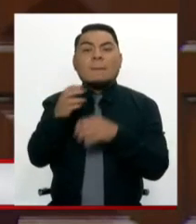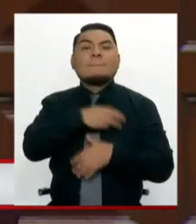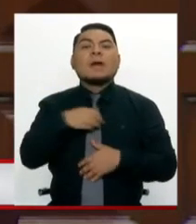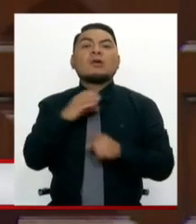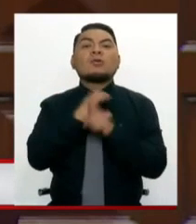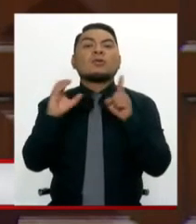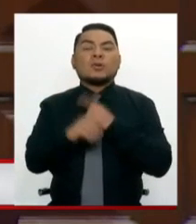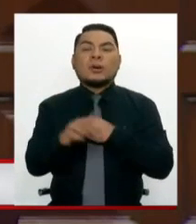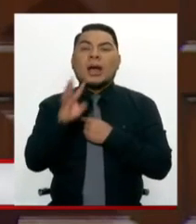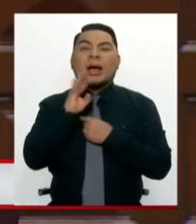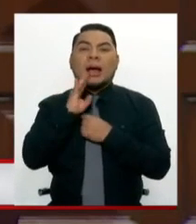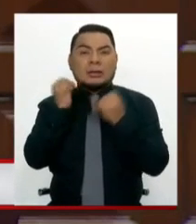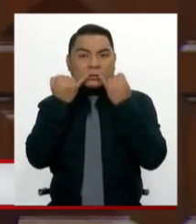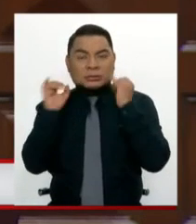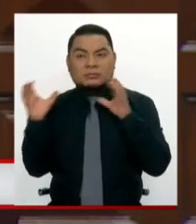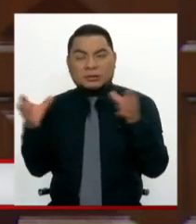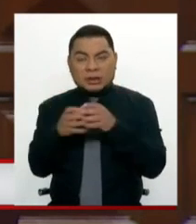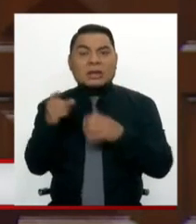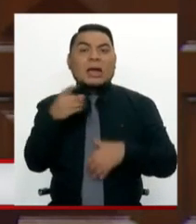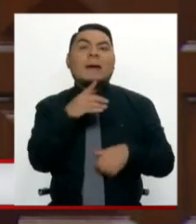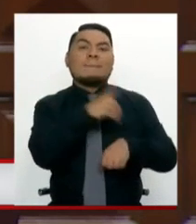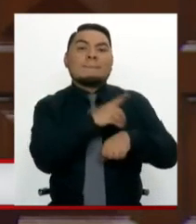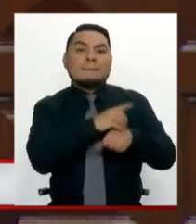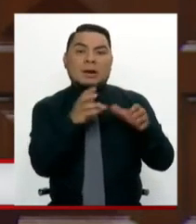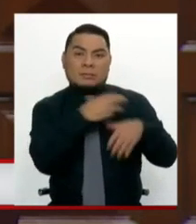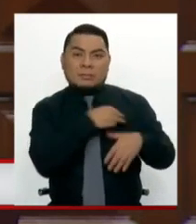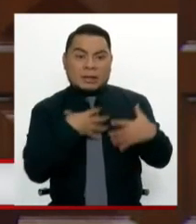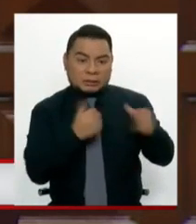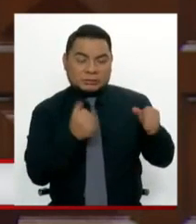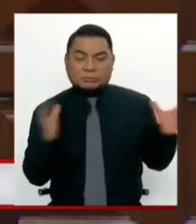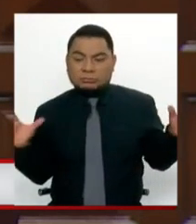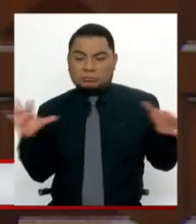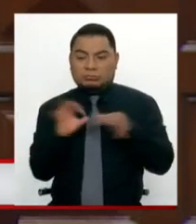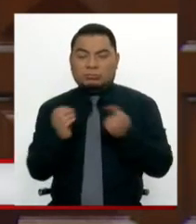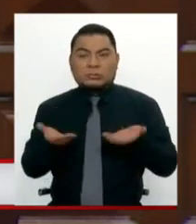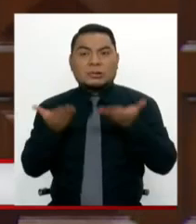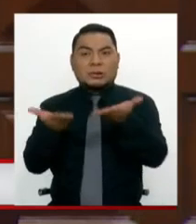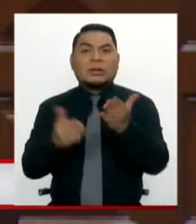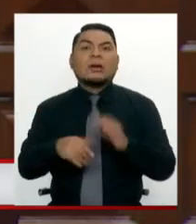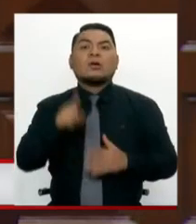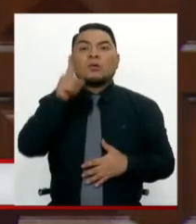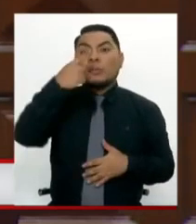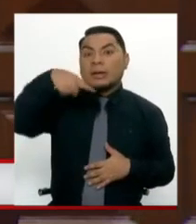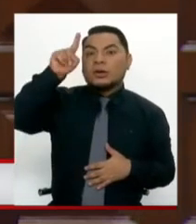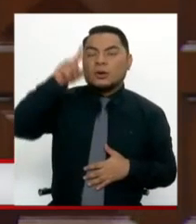de Cultura y el personal médico del MINSA, quienes a la fecha han aplicado más de